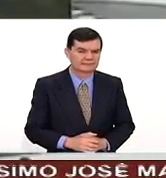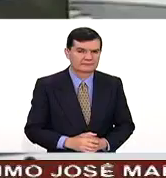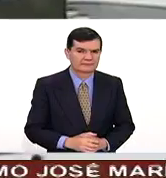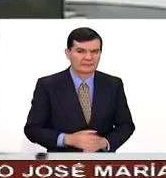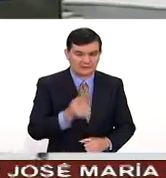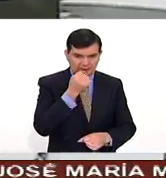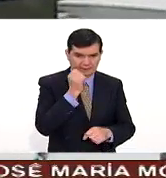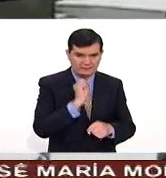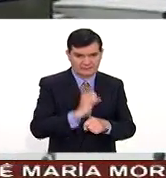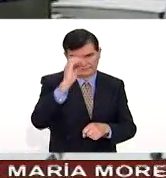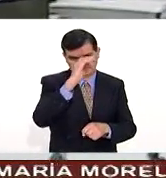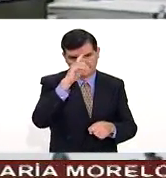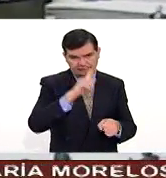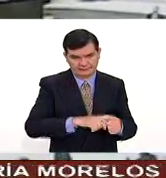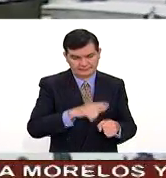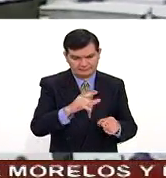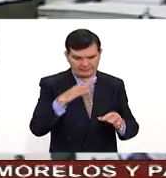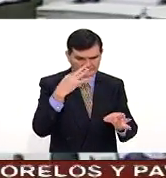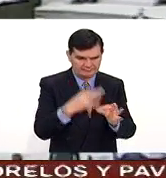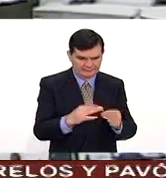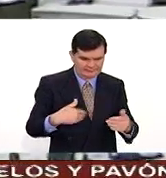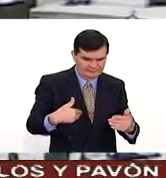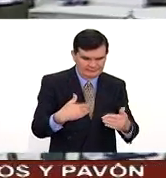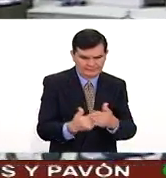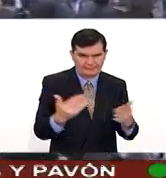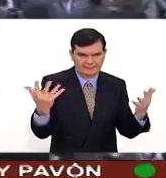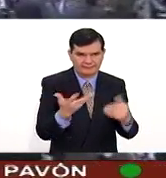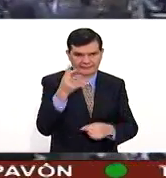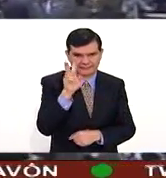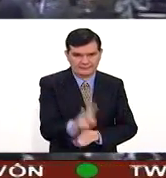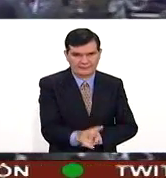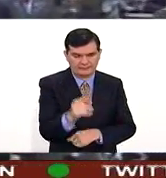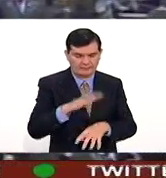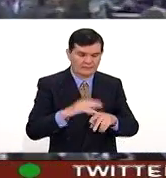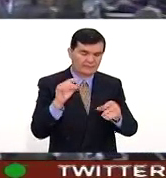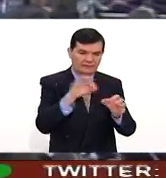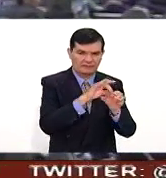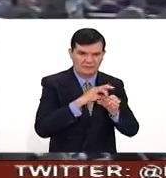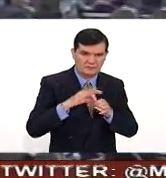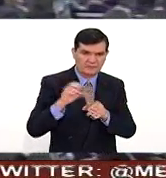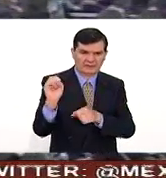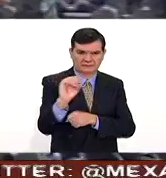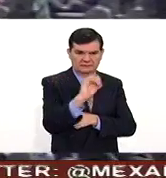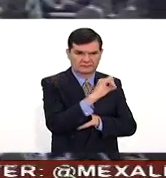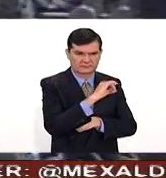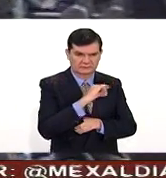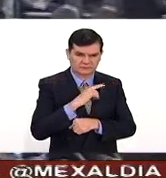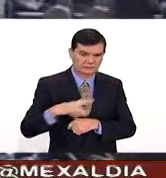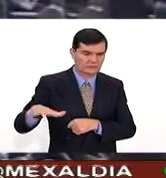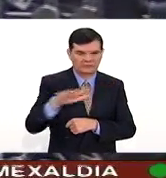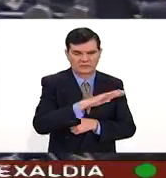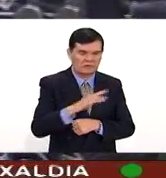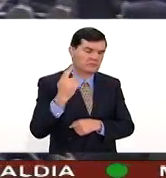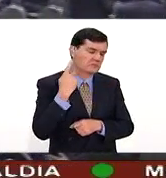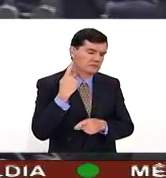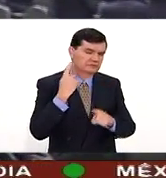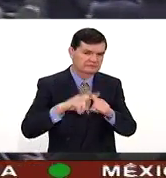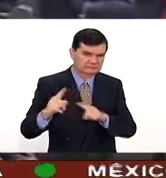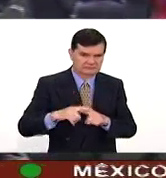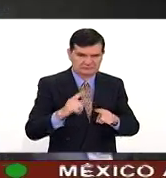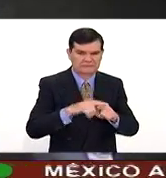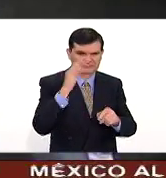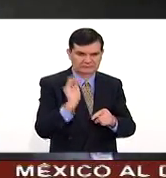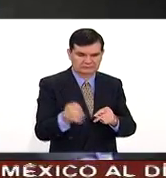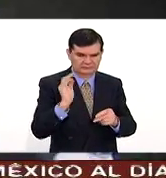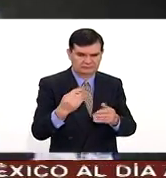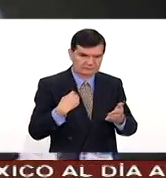La Secretaría de Cultura está a punto de ser una realidad. Por unanimidad, diputados de todas las fuerzas políticas aprobaron el dictamen que da